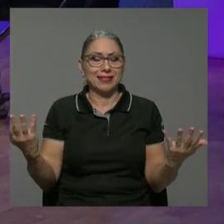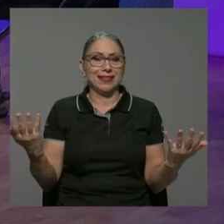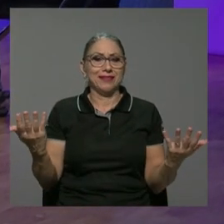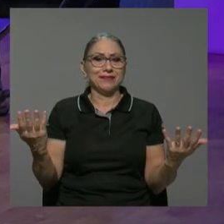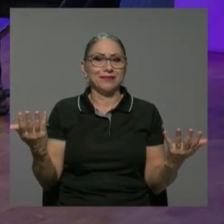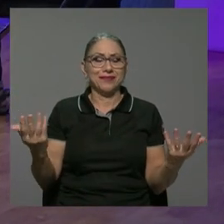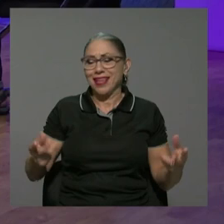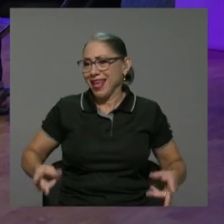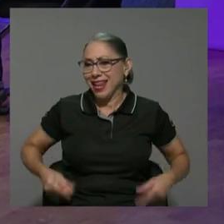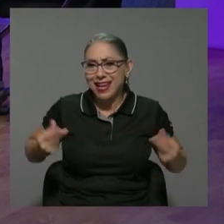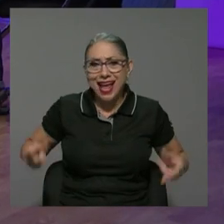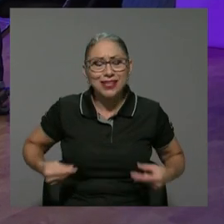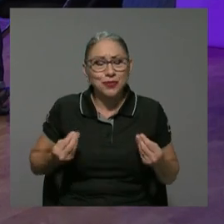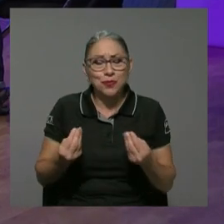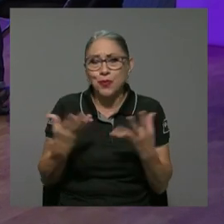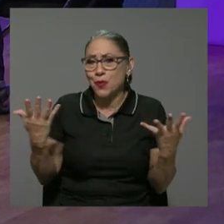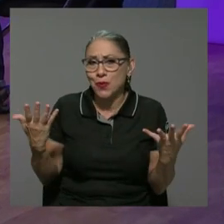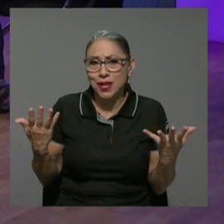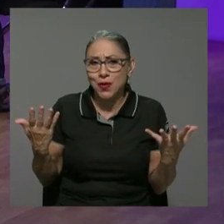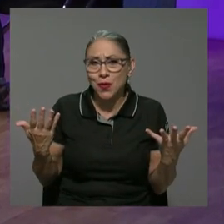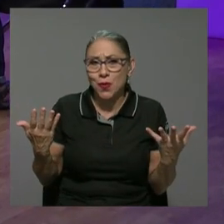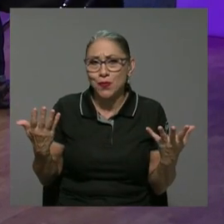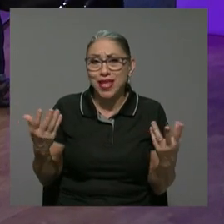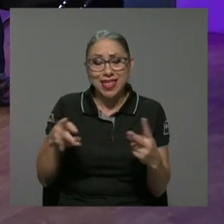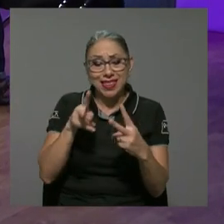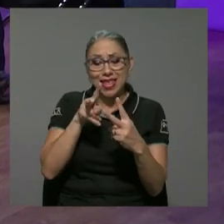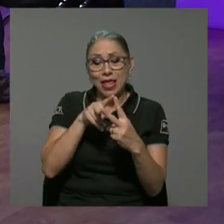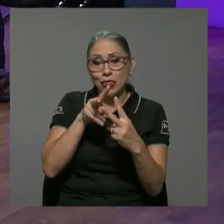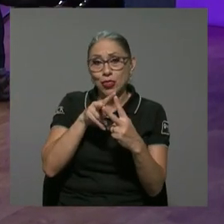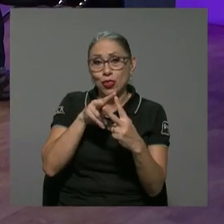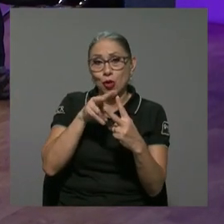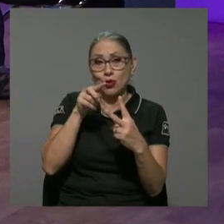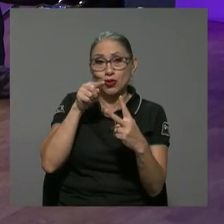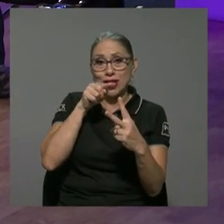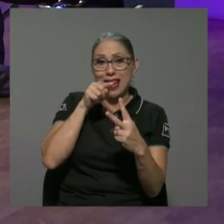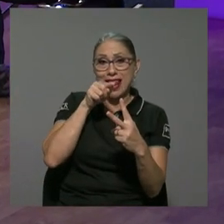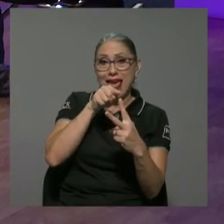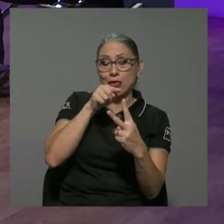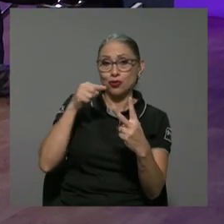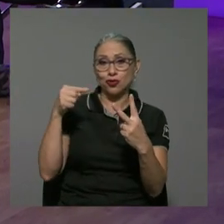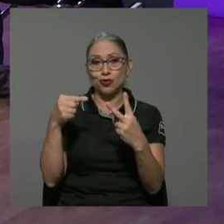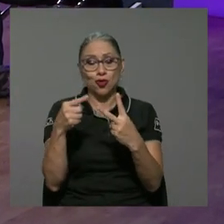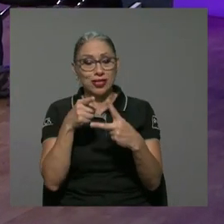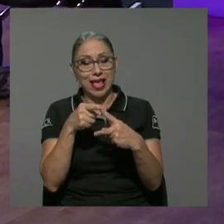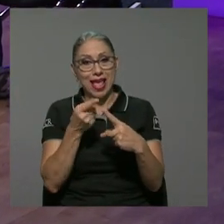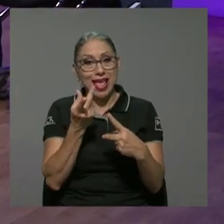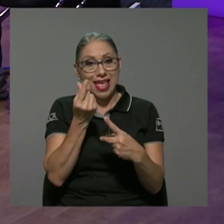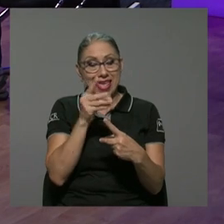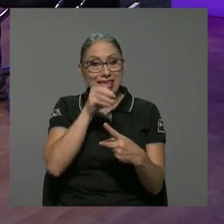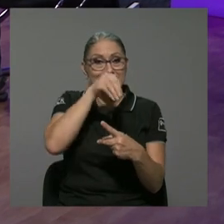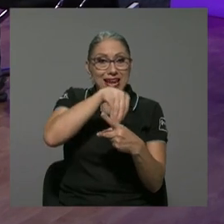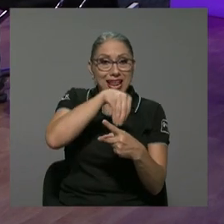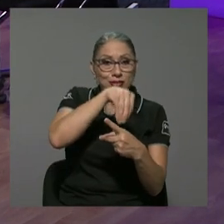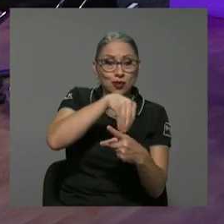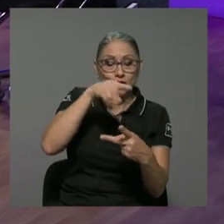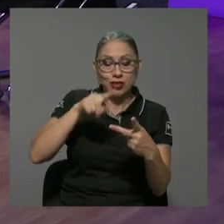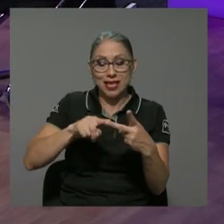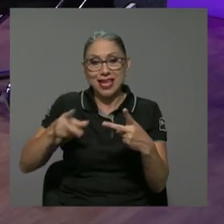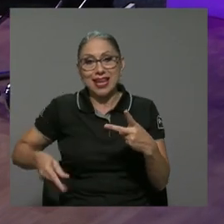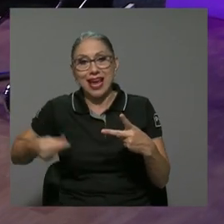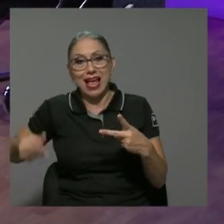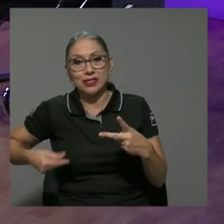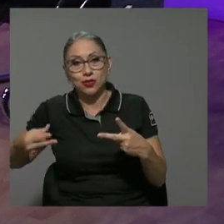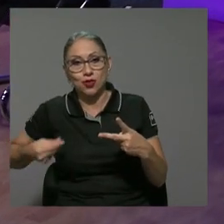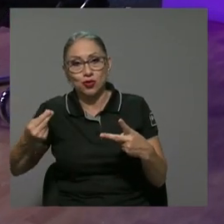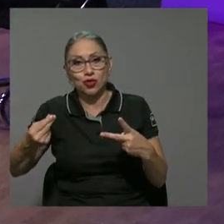público tiene dos lados, ¿verdad? Es decir, los ingresos y los gastos. Si necesitamos, por